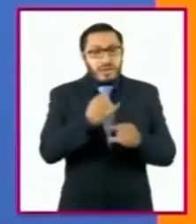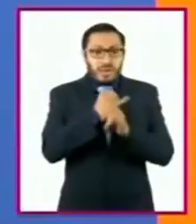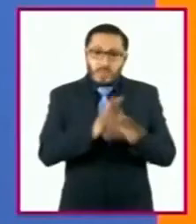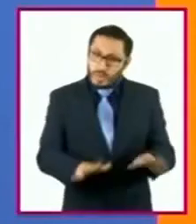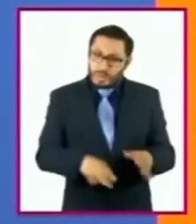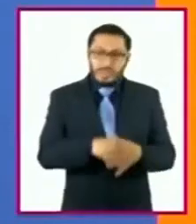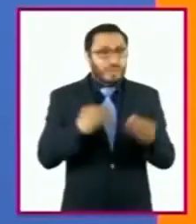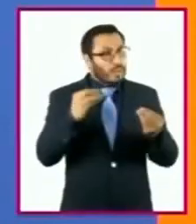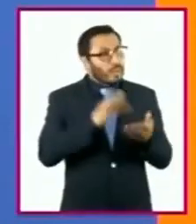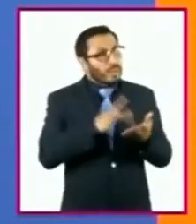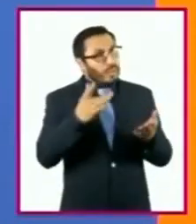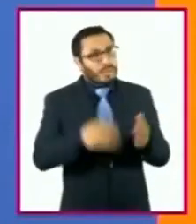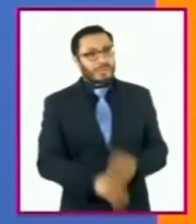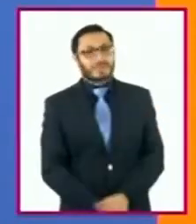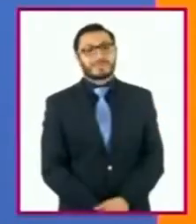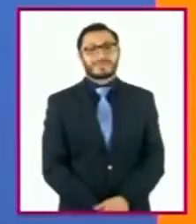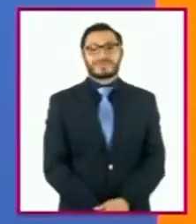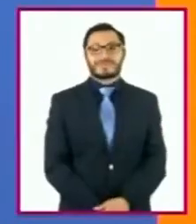información. Muchas gracias.